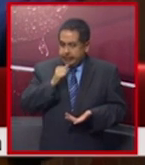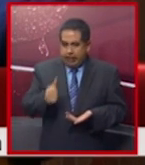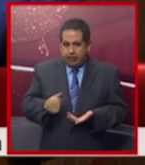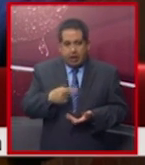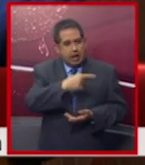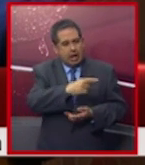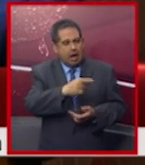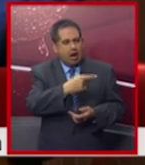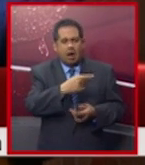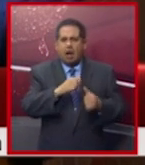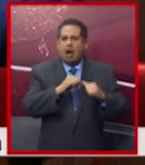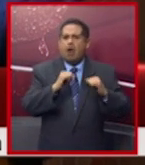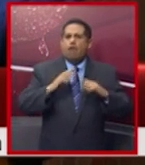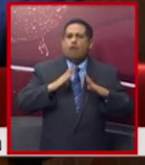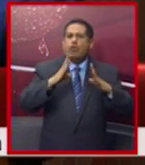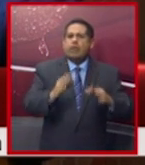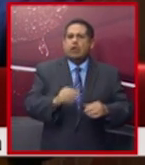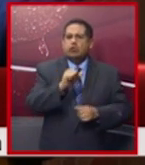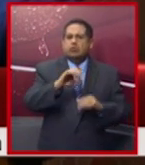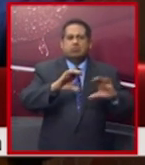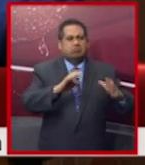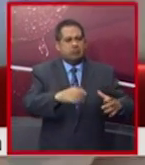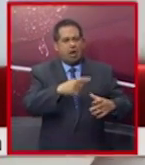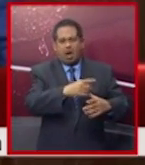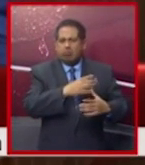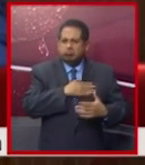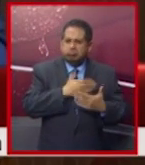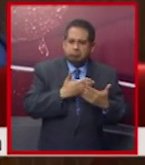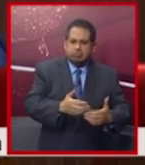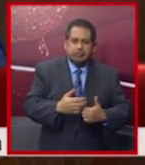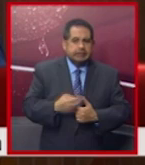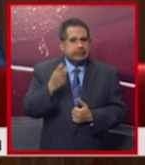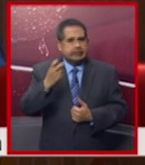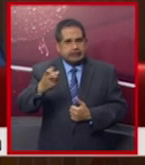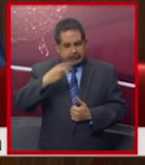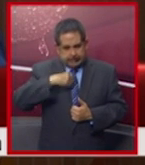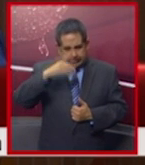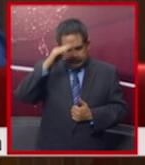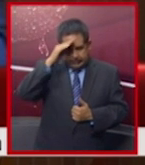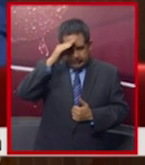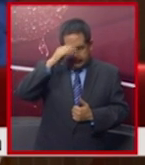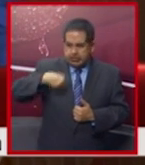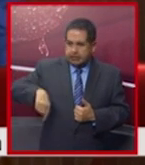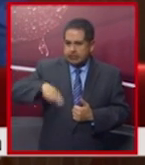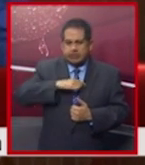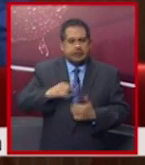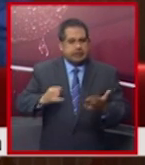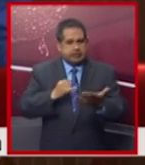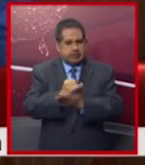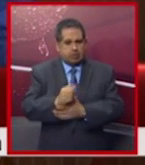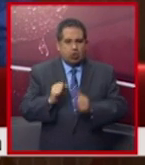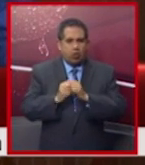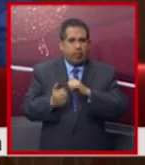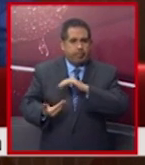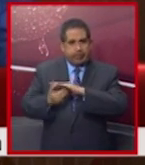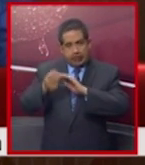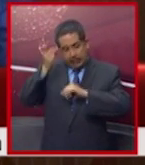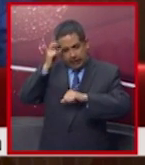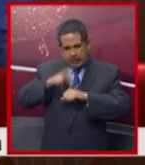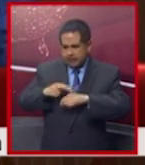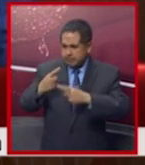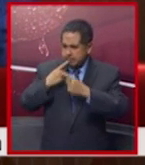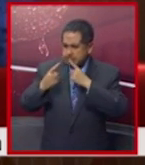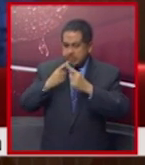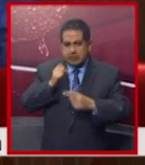que era de una fundación noble. Y entonces ahí fue cuando decidimos, con la mesa directiva del Senado de